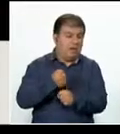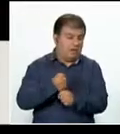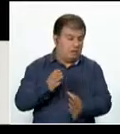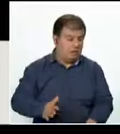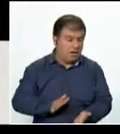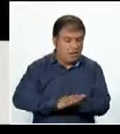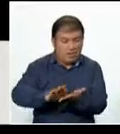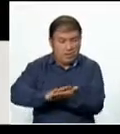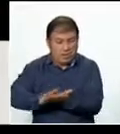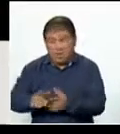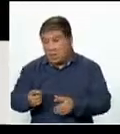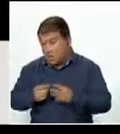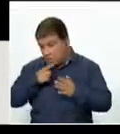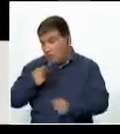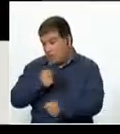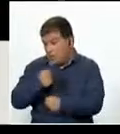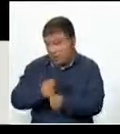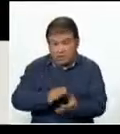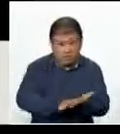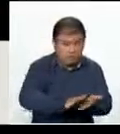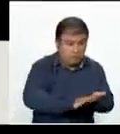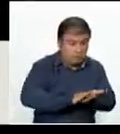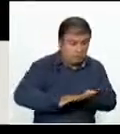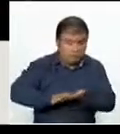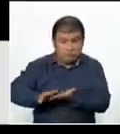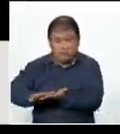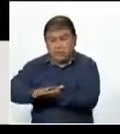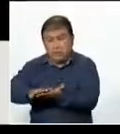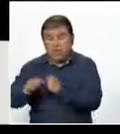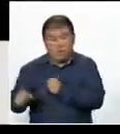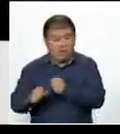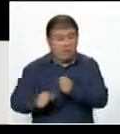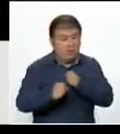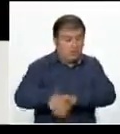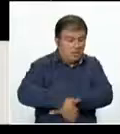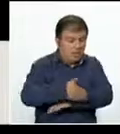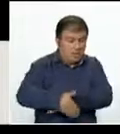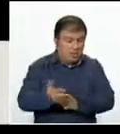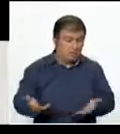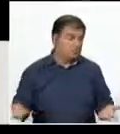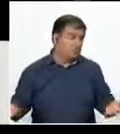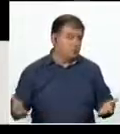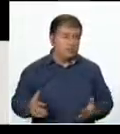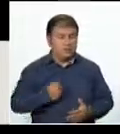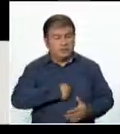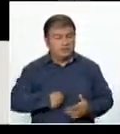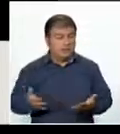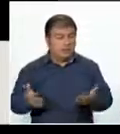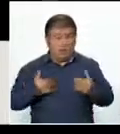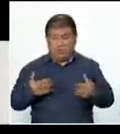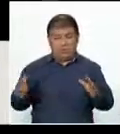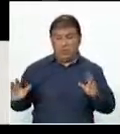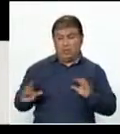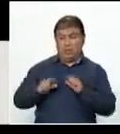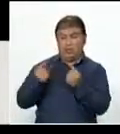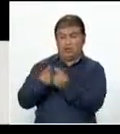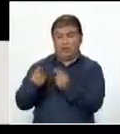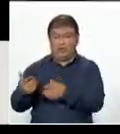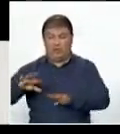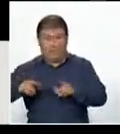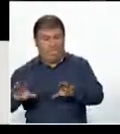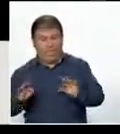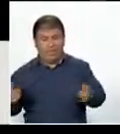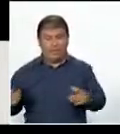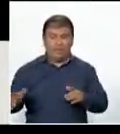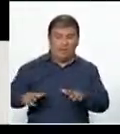que trabajaba, bueno, era su labor, estaba justamente barriendo en las calles del Jirón de la Unión. Ella nada tenía que ver con lo que estaba pasando y